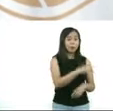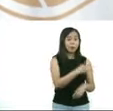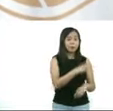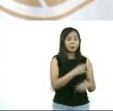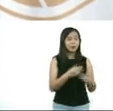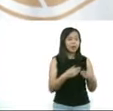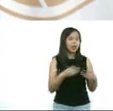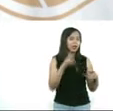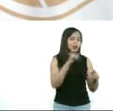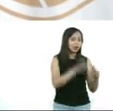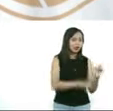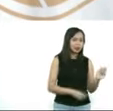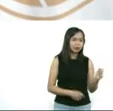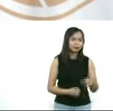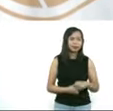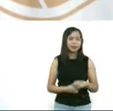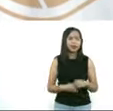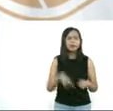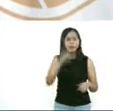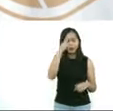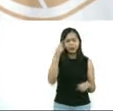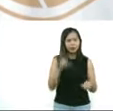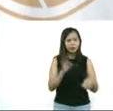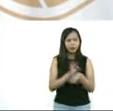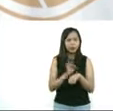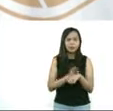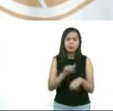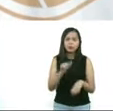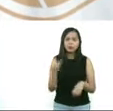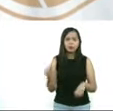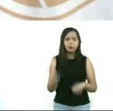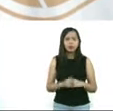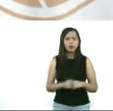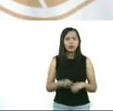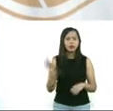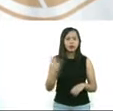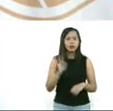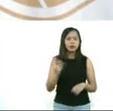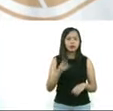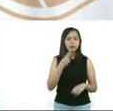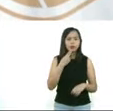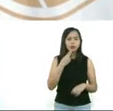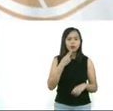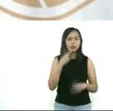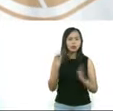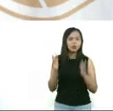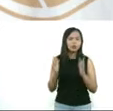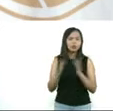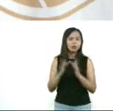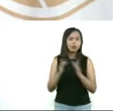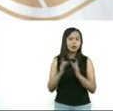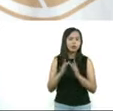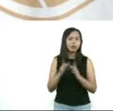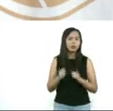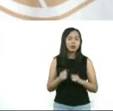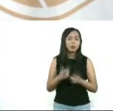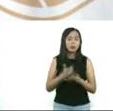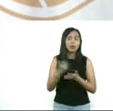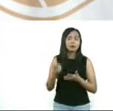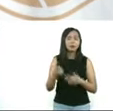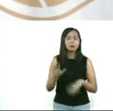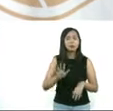beneficio de otros que utilizan la red de transmisión pagando prácticamente nada